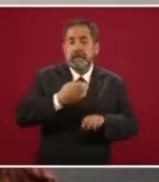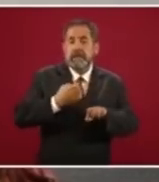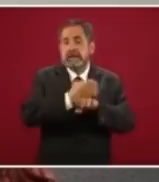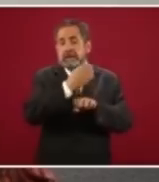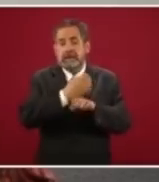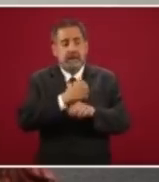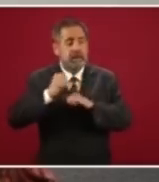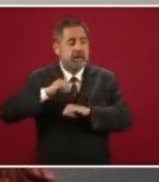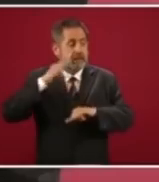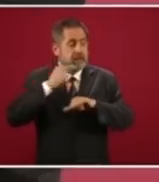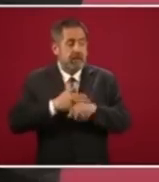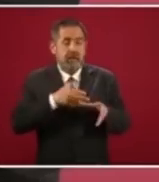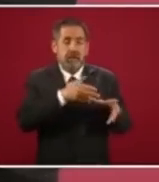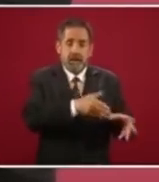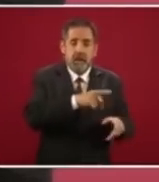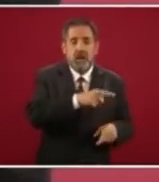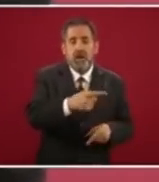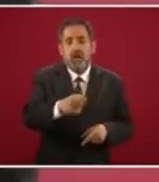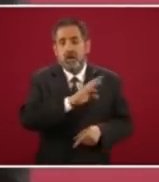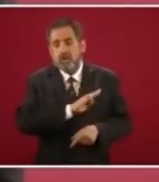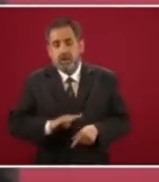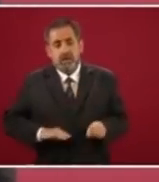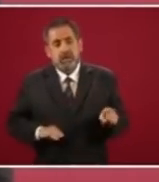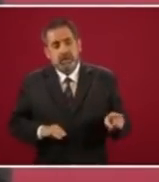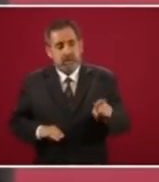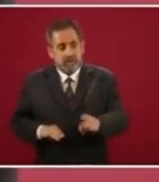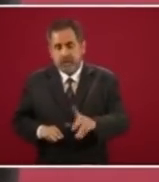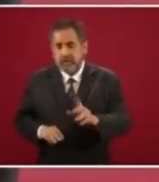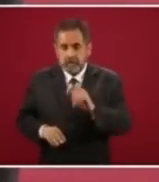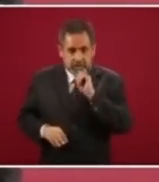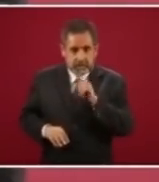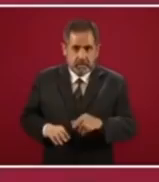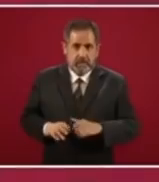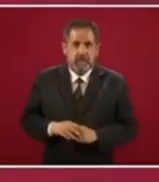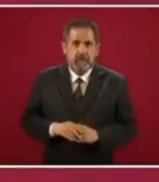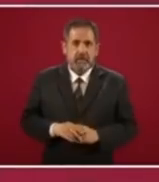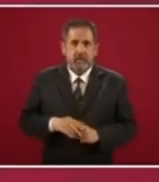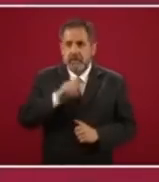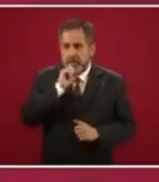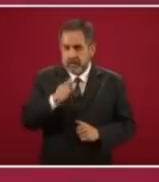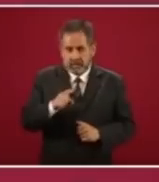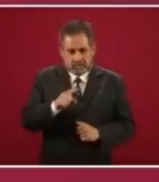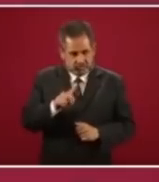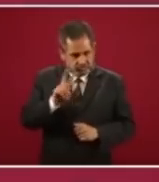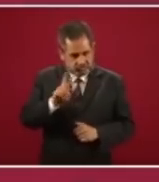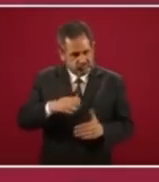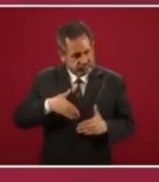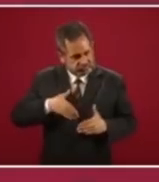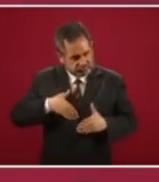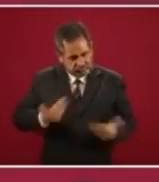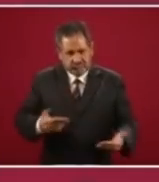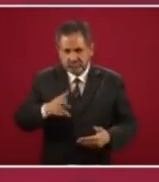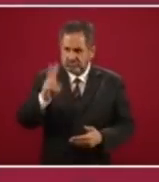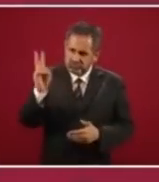estatales, municipales. También, hablando en plata,